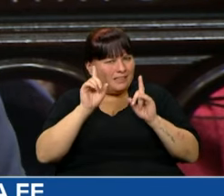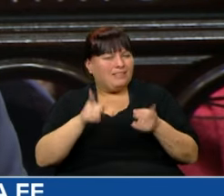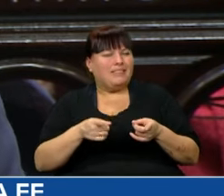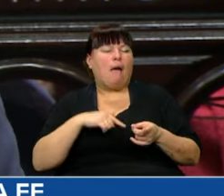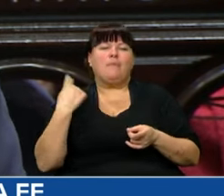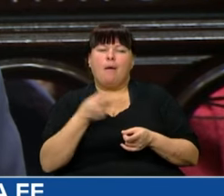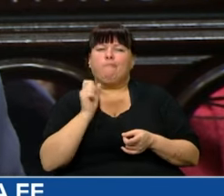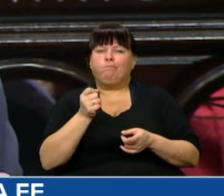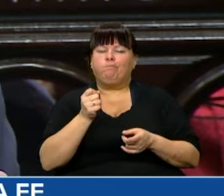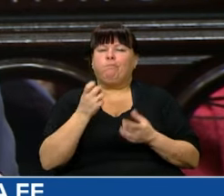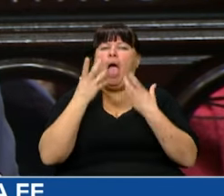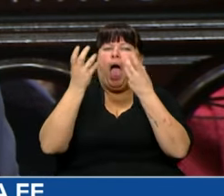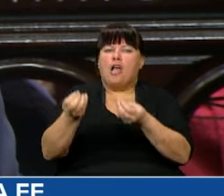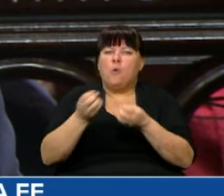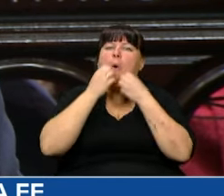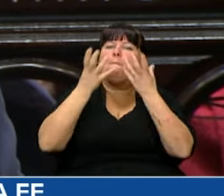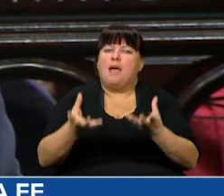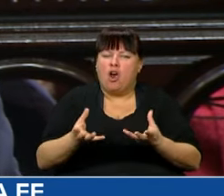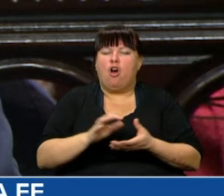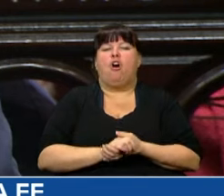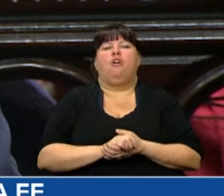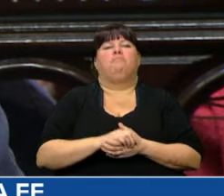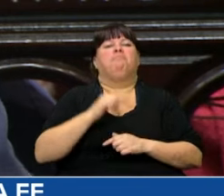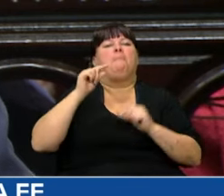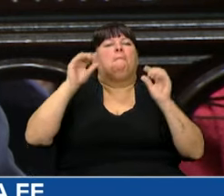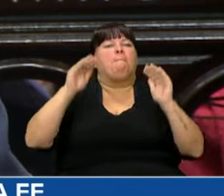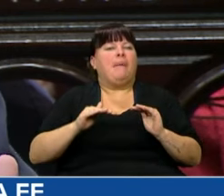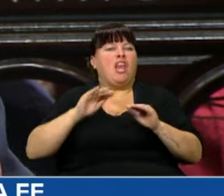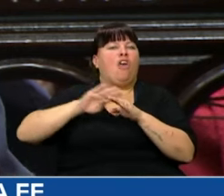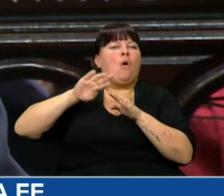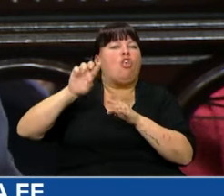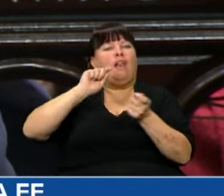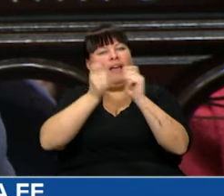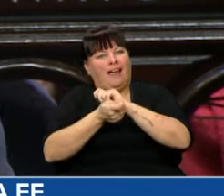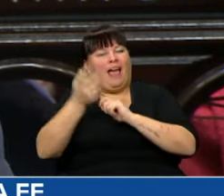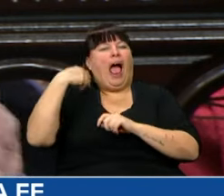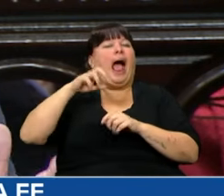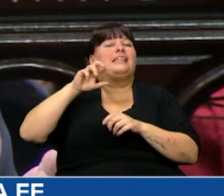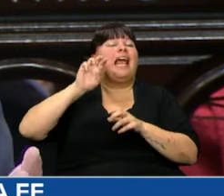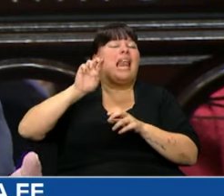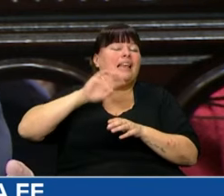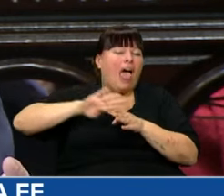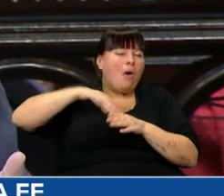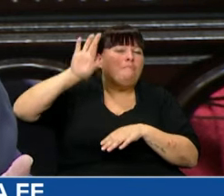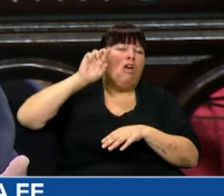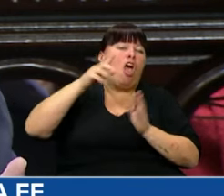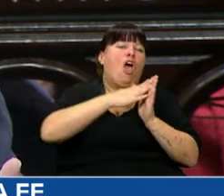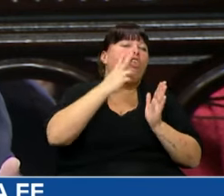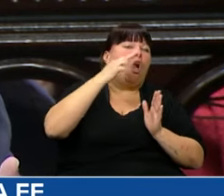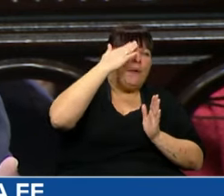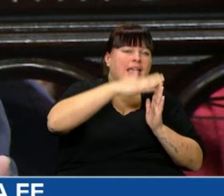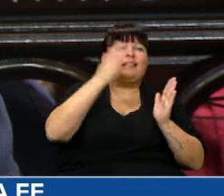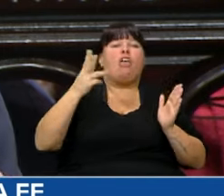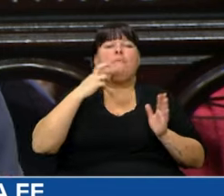que también hemos favorecido que cada vez tengan menos peso las deudas en dólares, que se contrajeron mayoritariamente entre el 2015 y